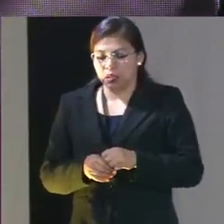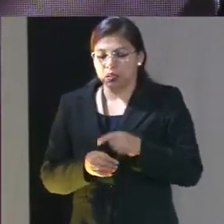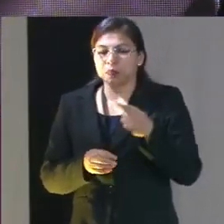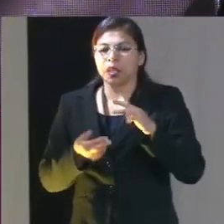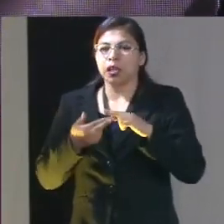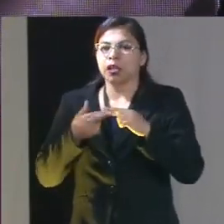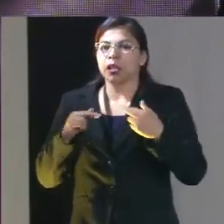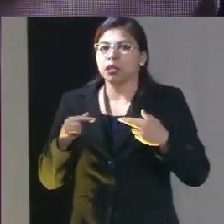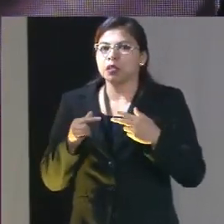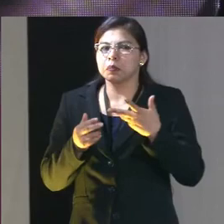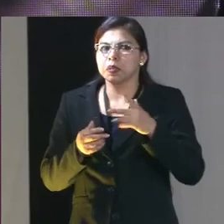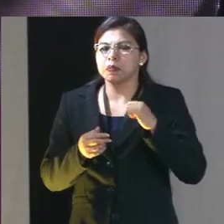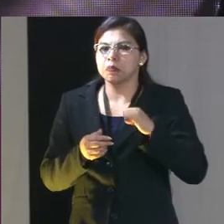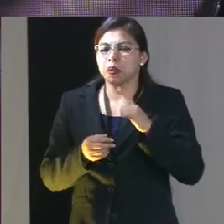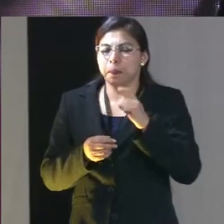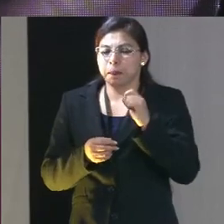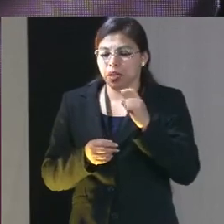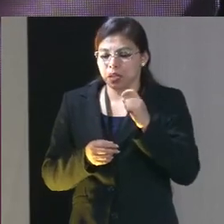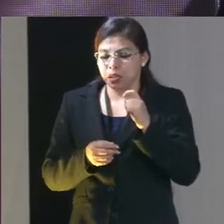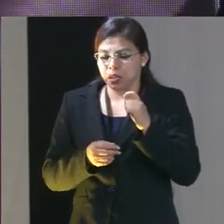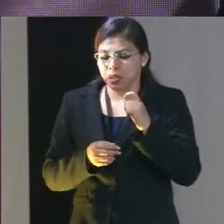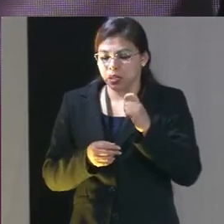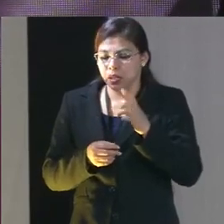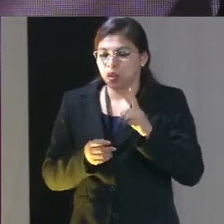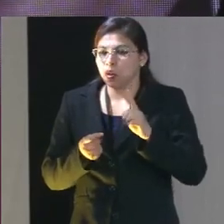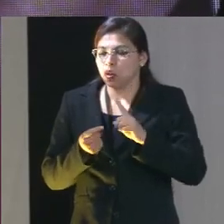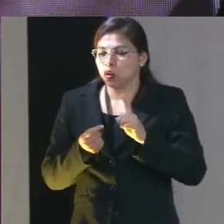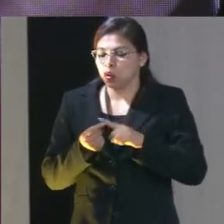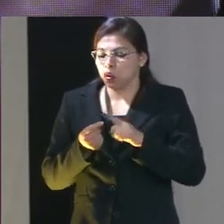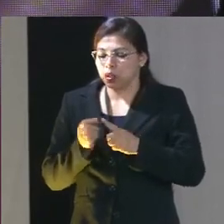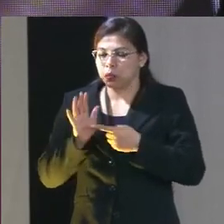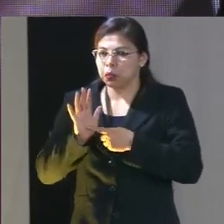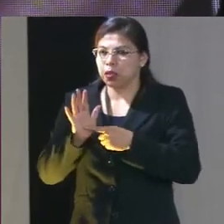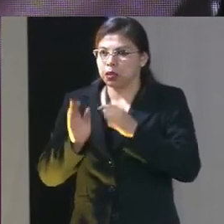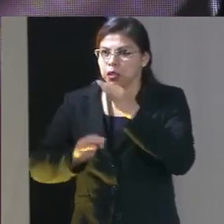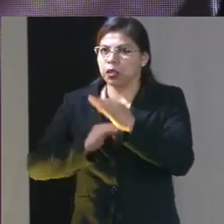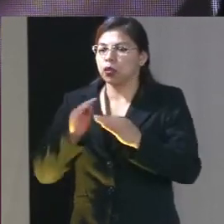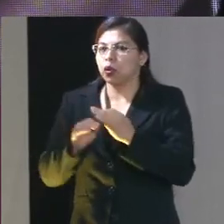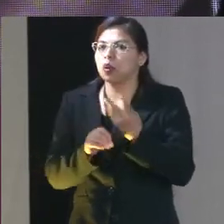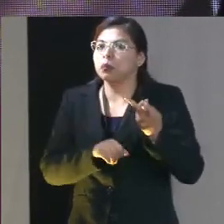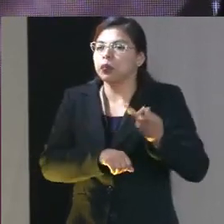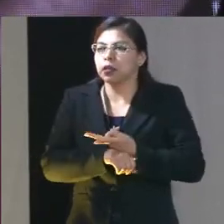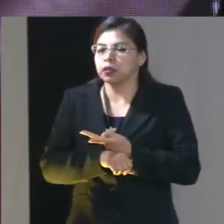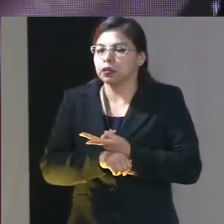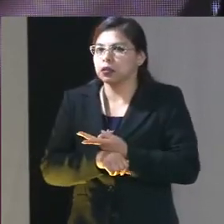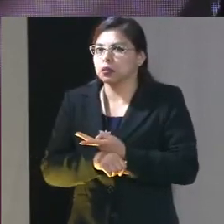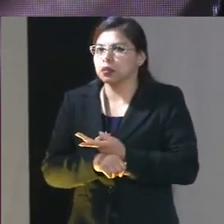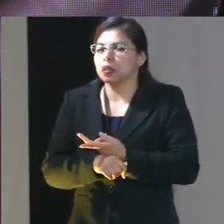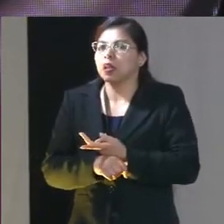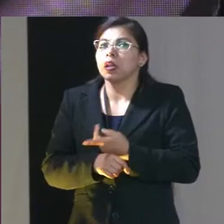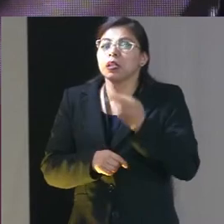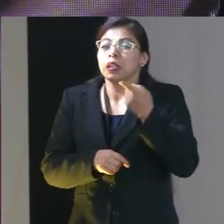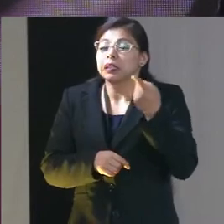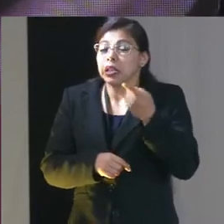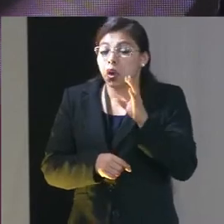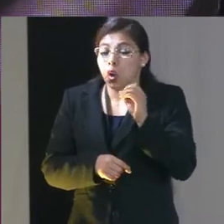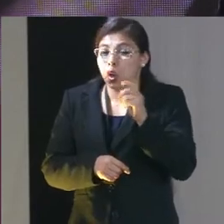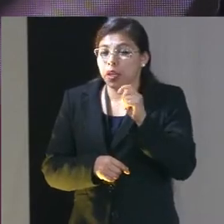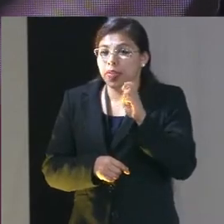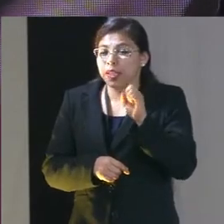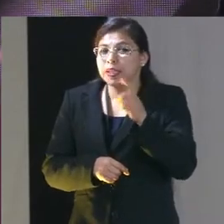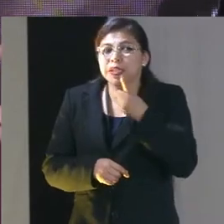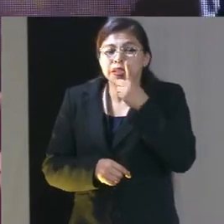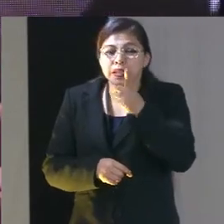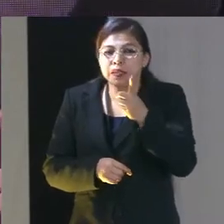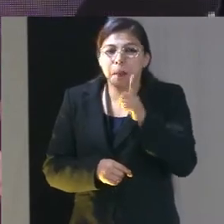llama Relación de 1520 de Luis Fernando Granados, donde demuestra todo lo que Cortés, todo lo que mintió Cortés en sus cartas de